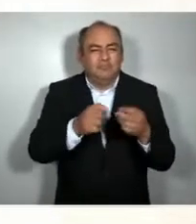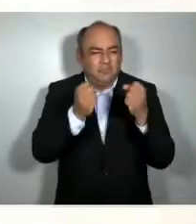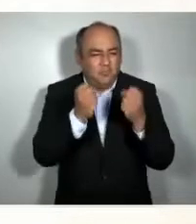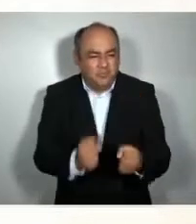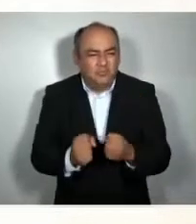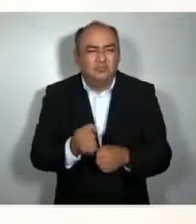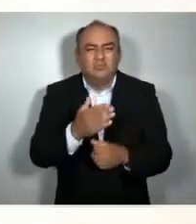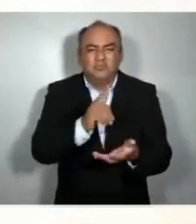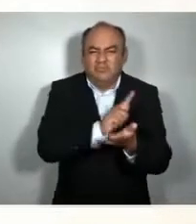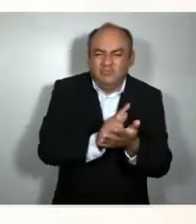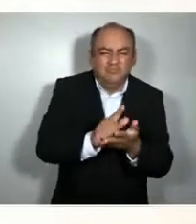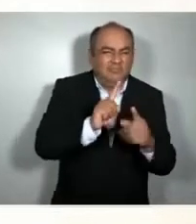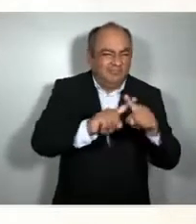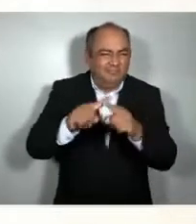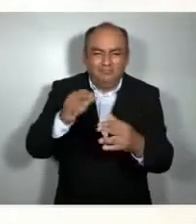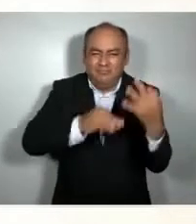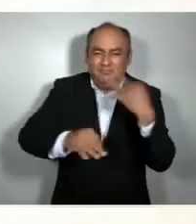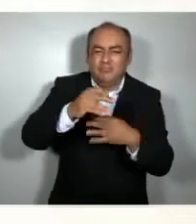trabajadora.